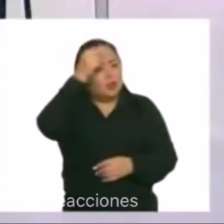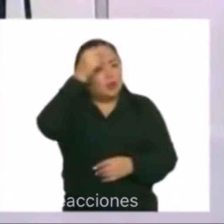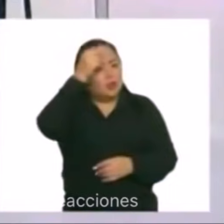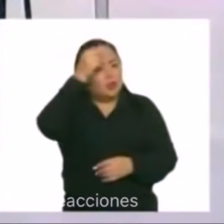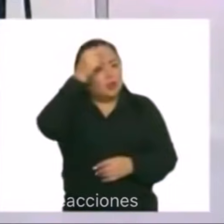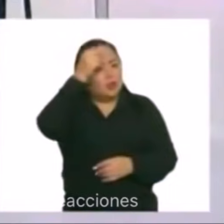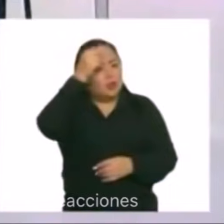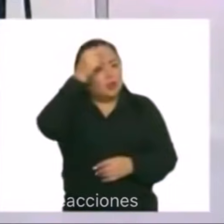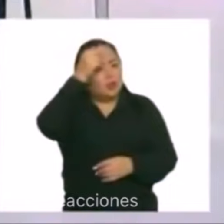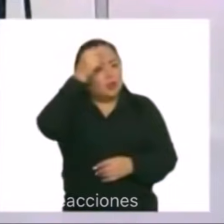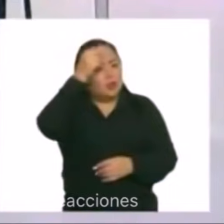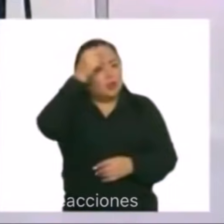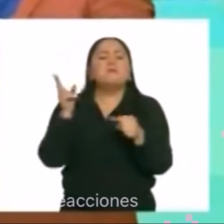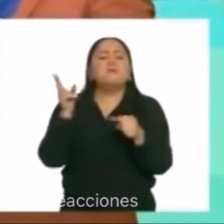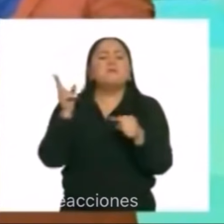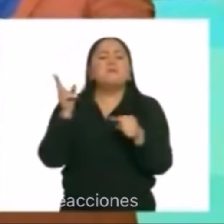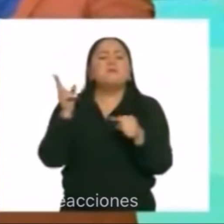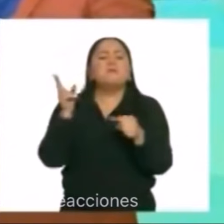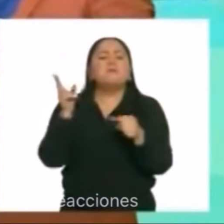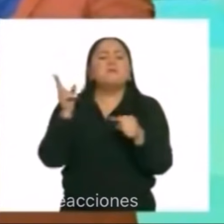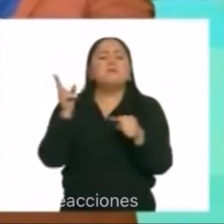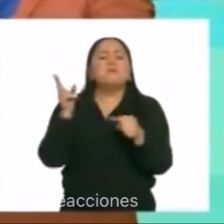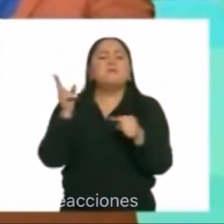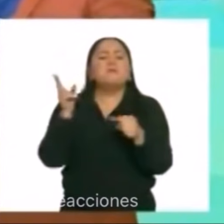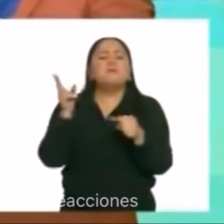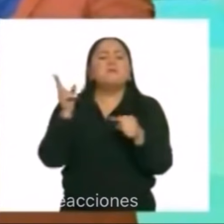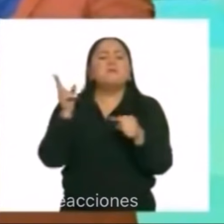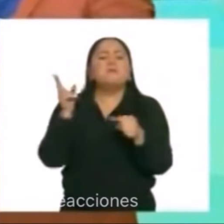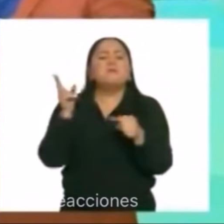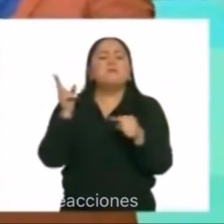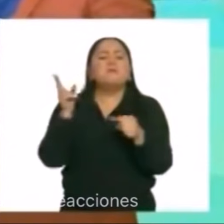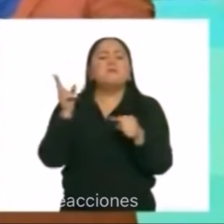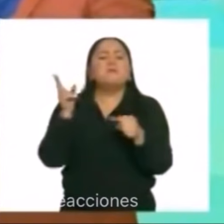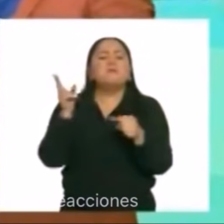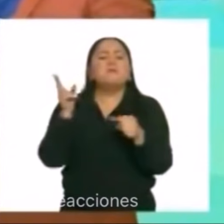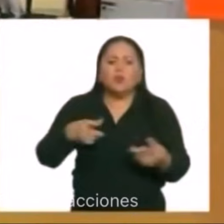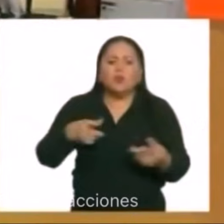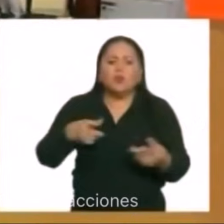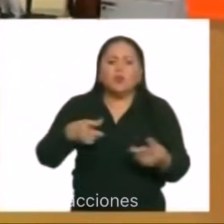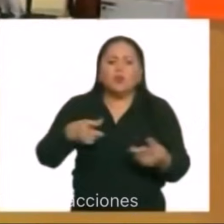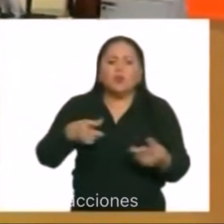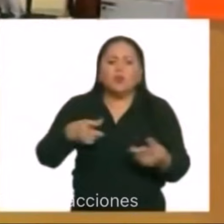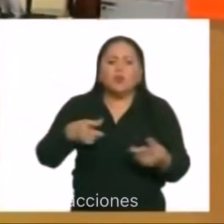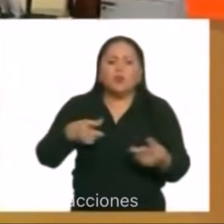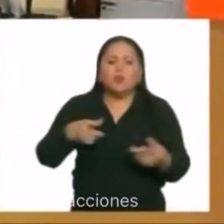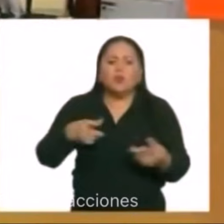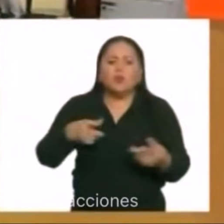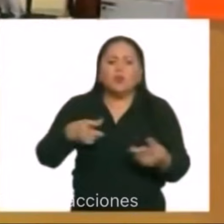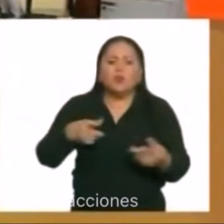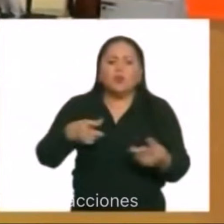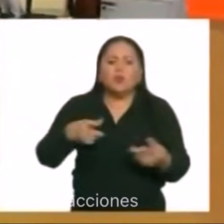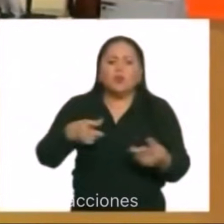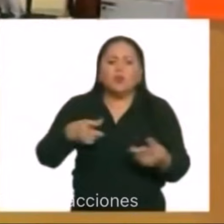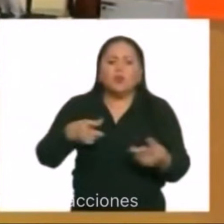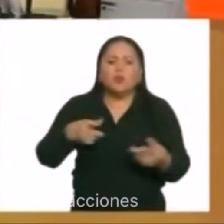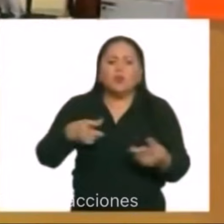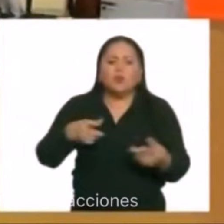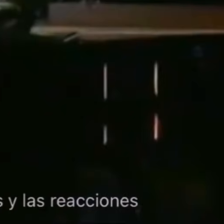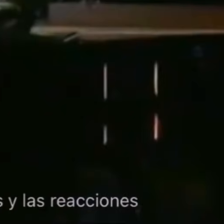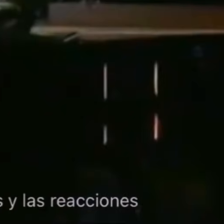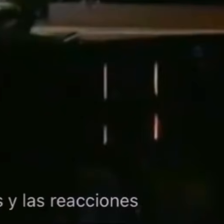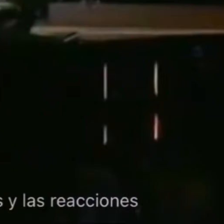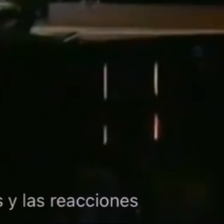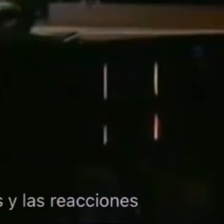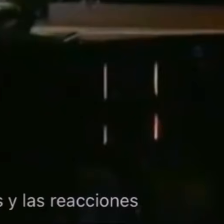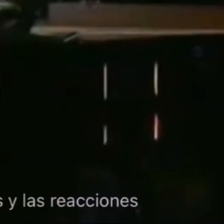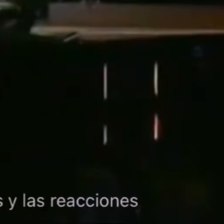vamos a condiciones musicales vamos a invitar a wolf en de los filos mozart donde vienen ese genio de la música mi papá me enseñó